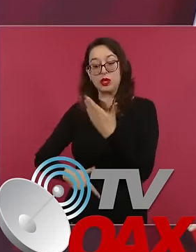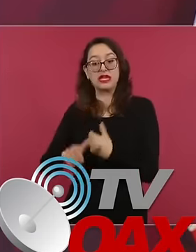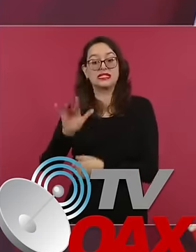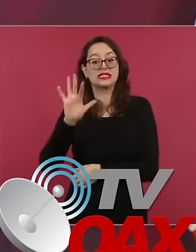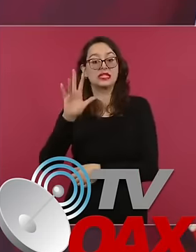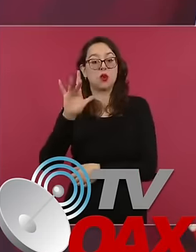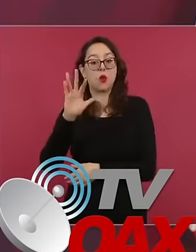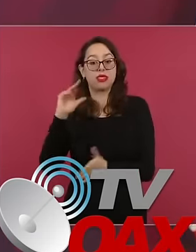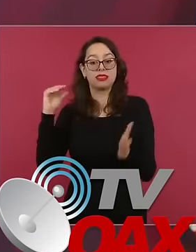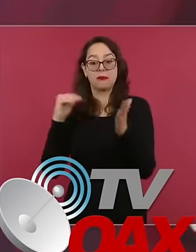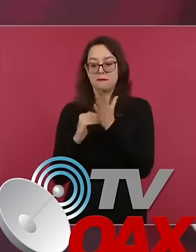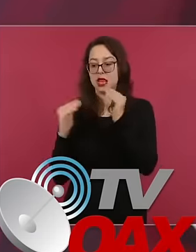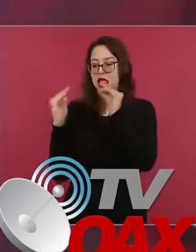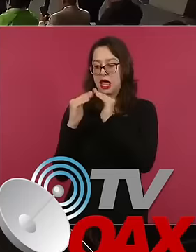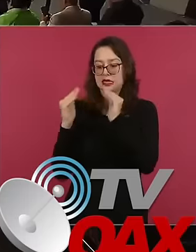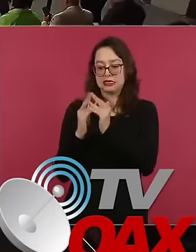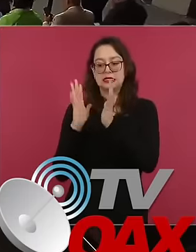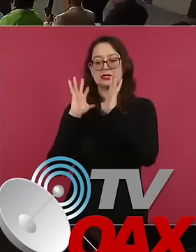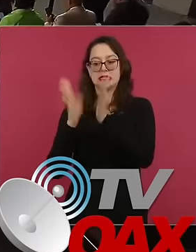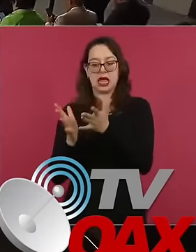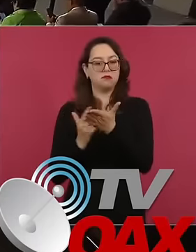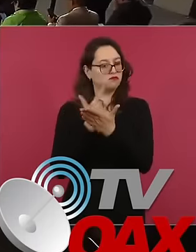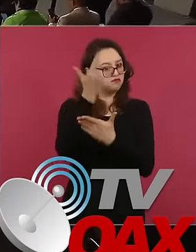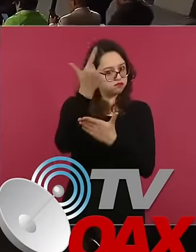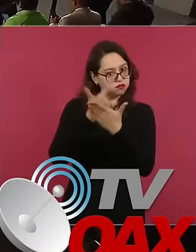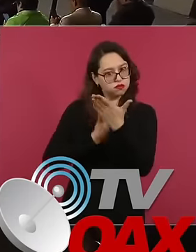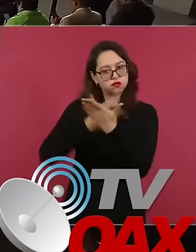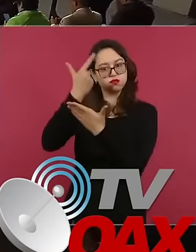50 mil hogares,